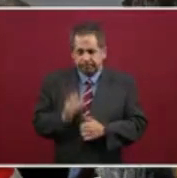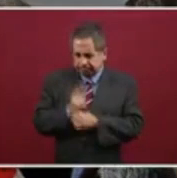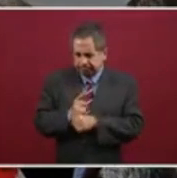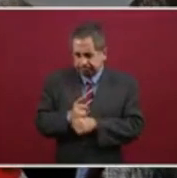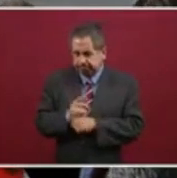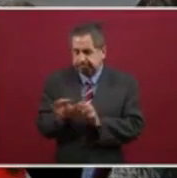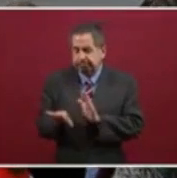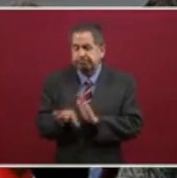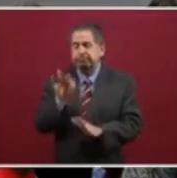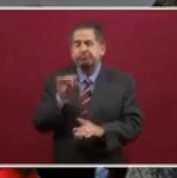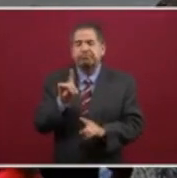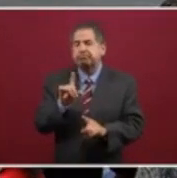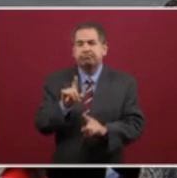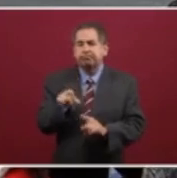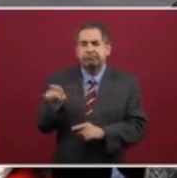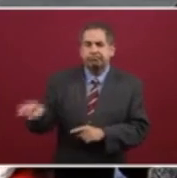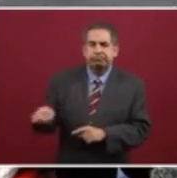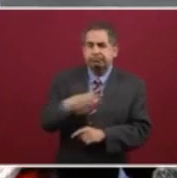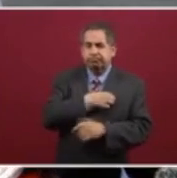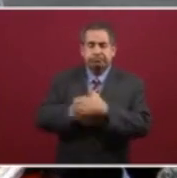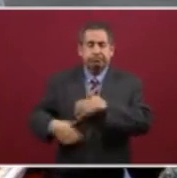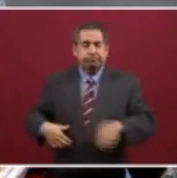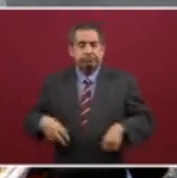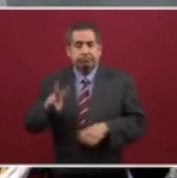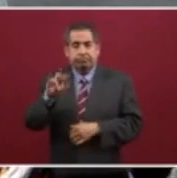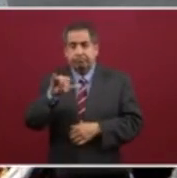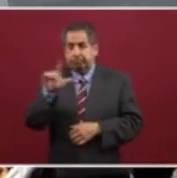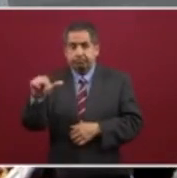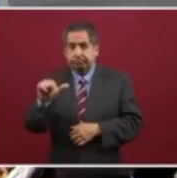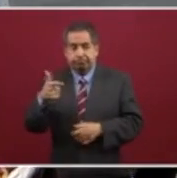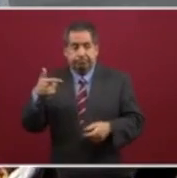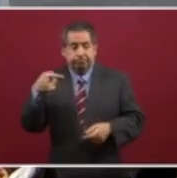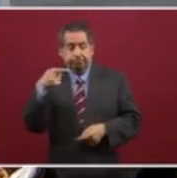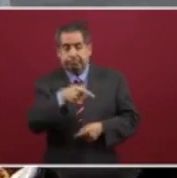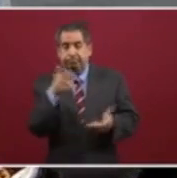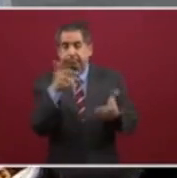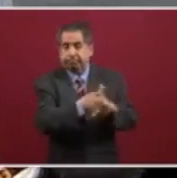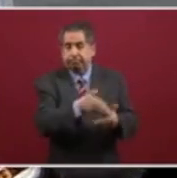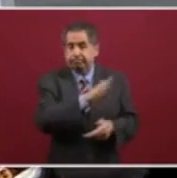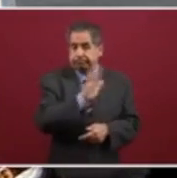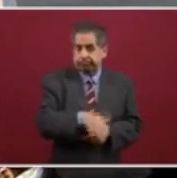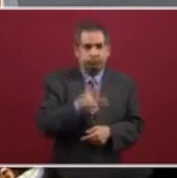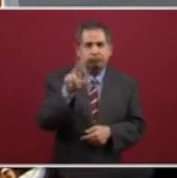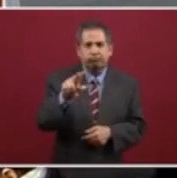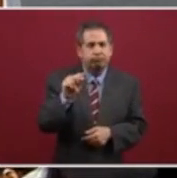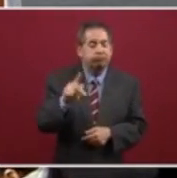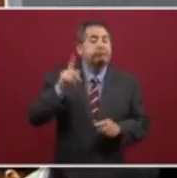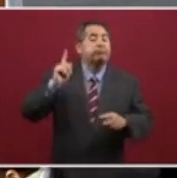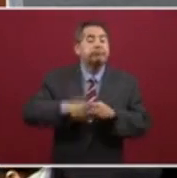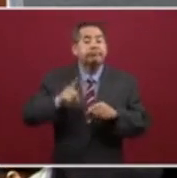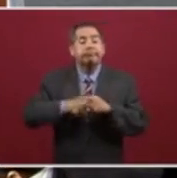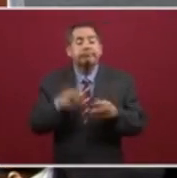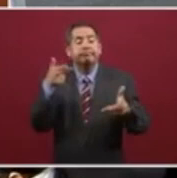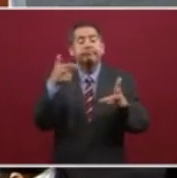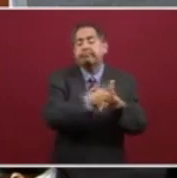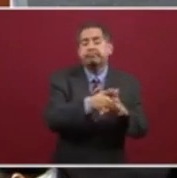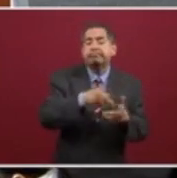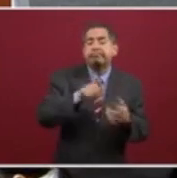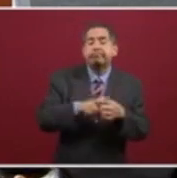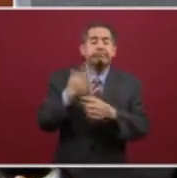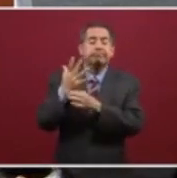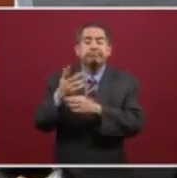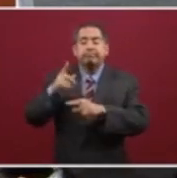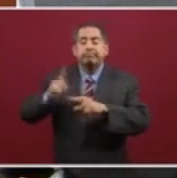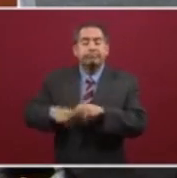planteado de que no fue así, que fue asesinado por